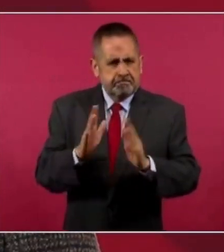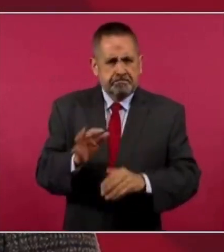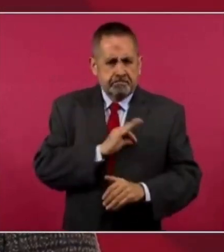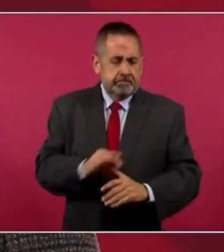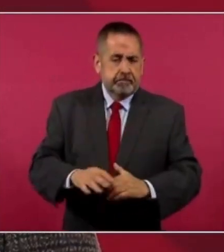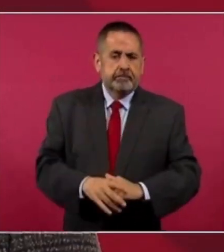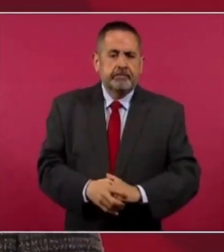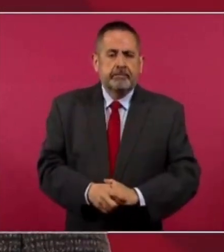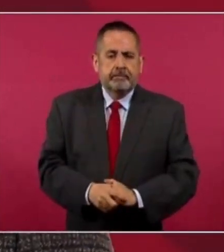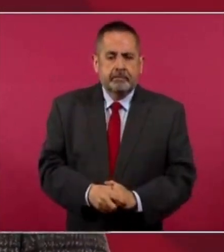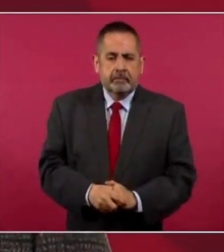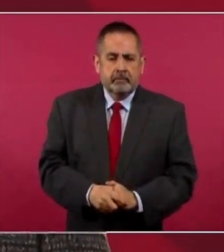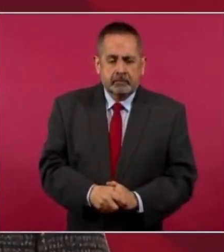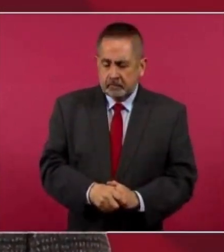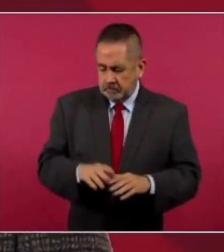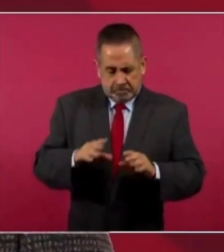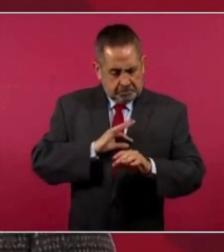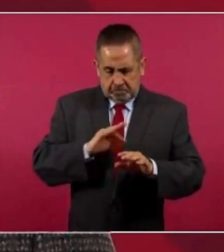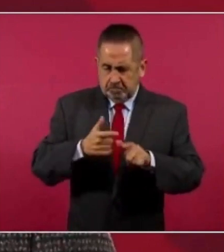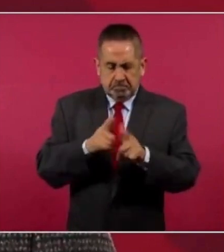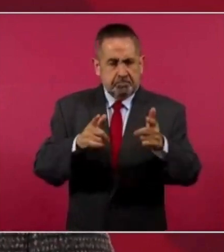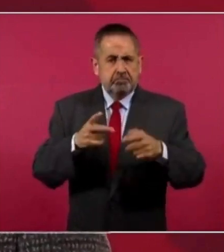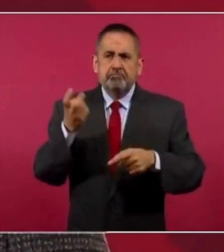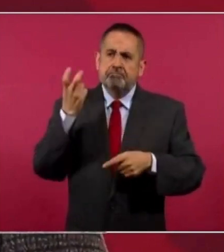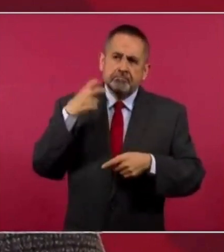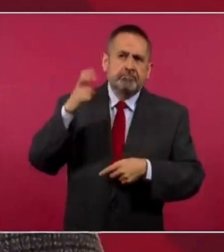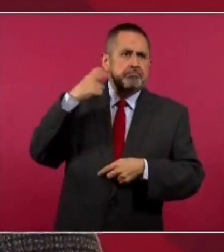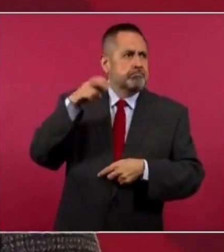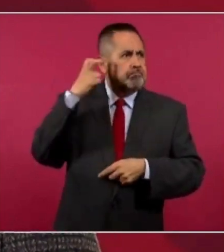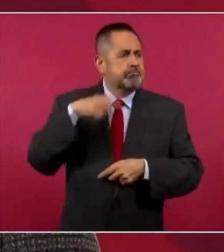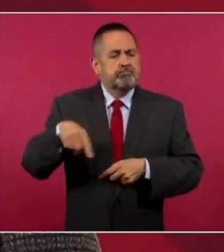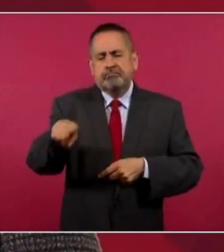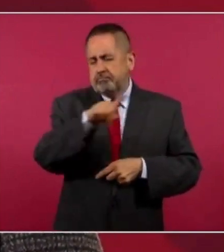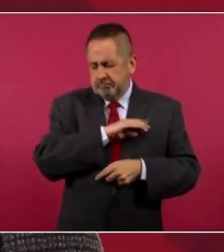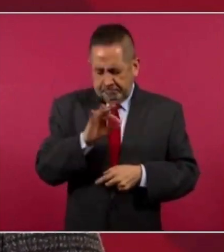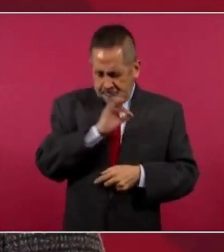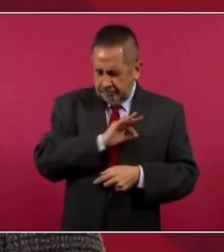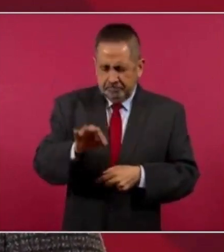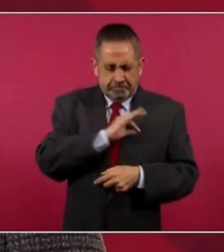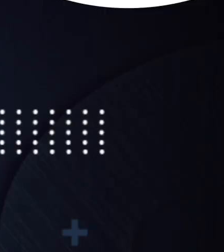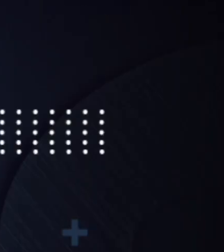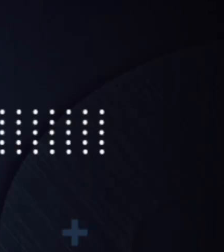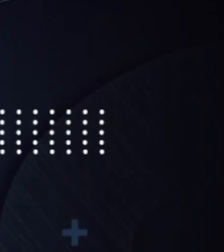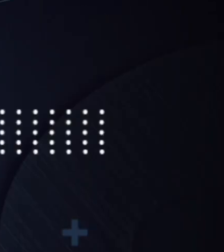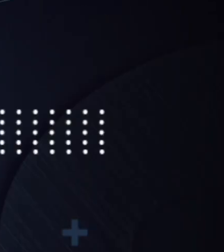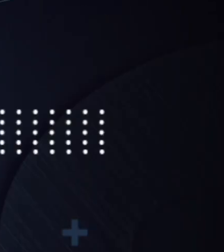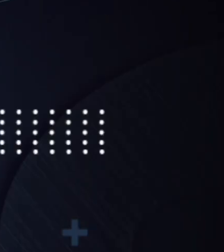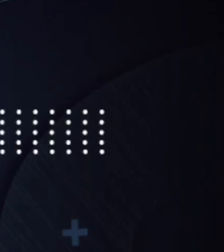Okay. Ya que ya se va a poder recorrer toda la zona.